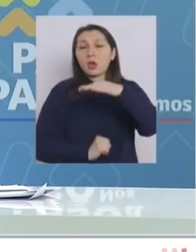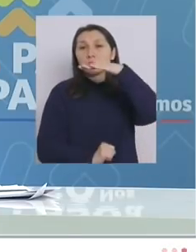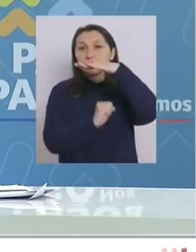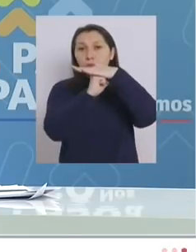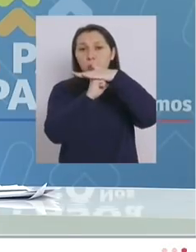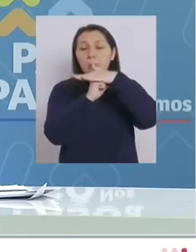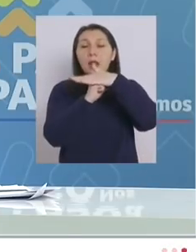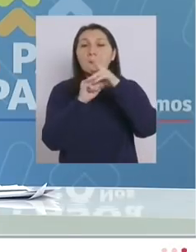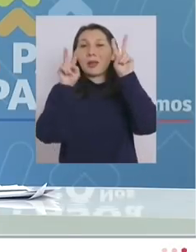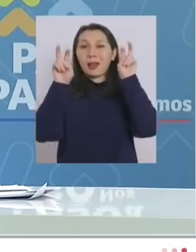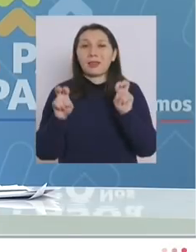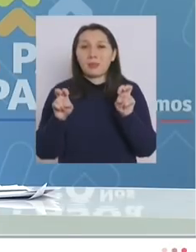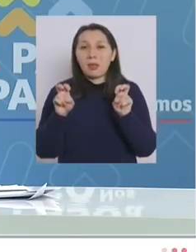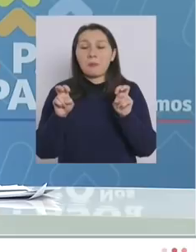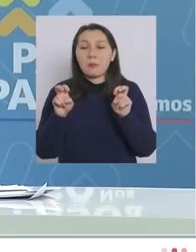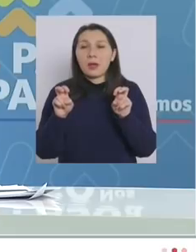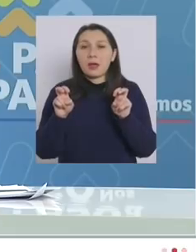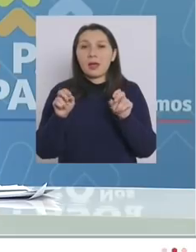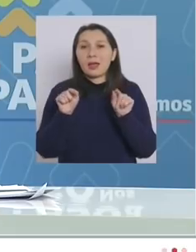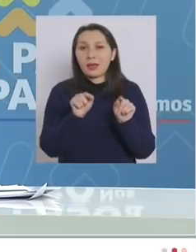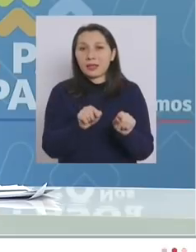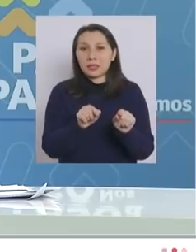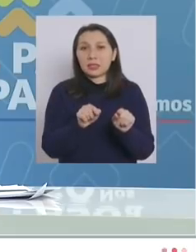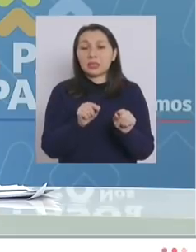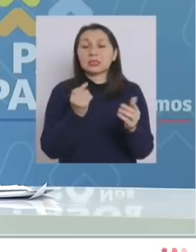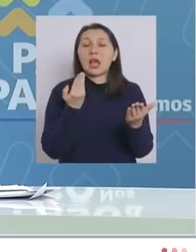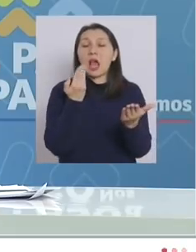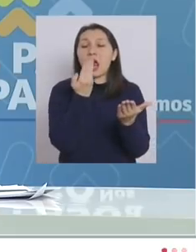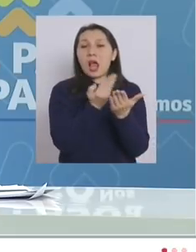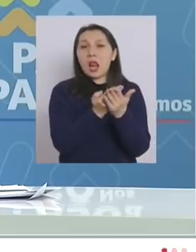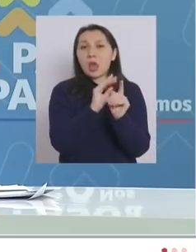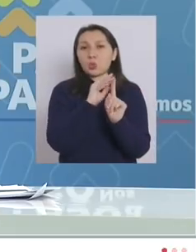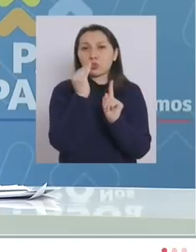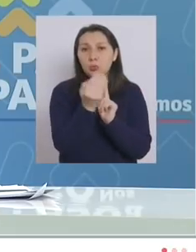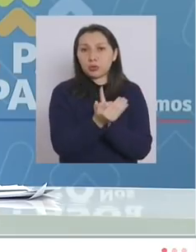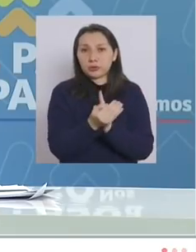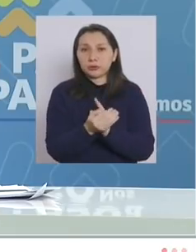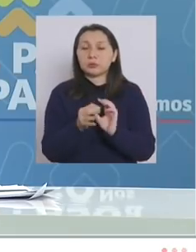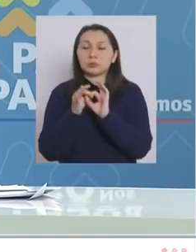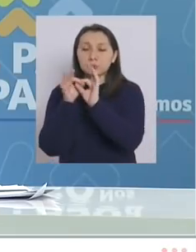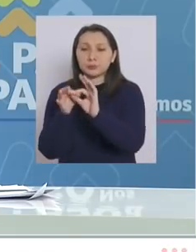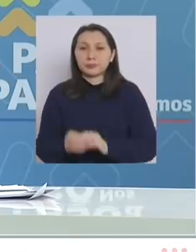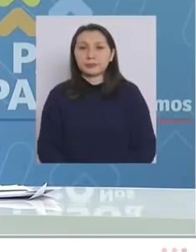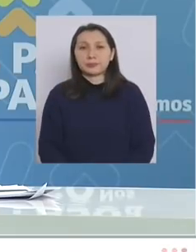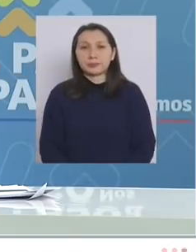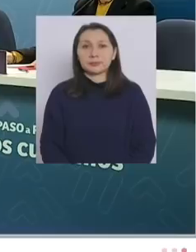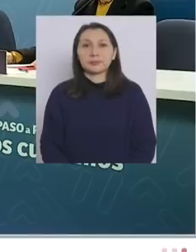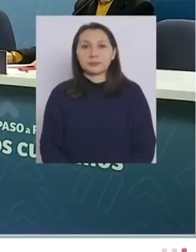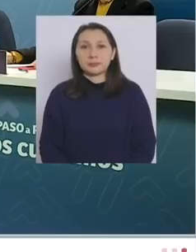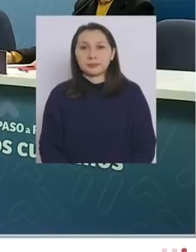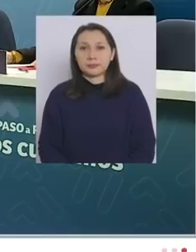Corte Suprema en relación a este recurso de protección. Muchas gracias.